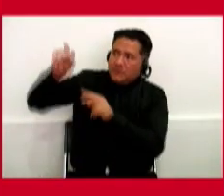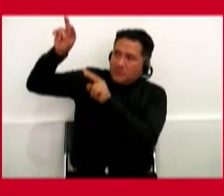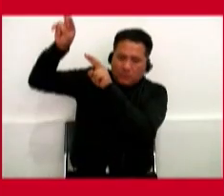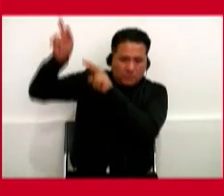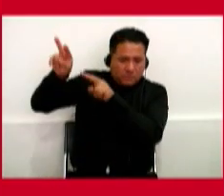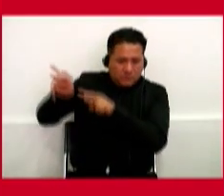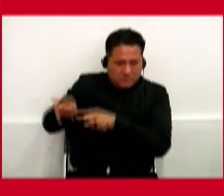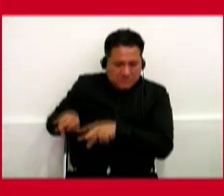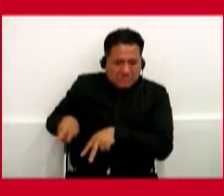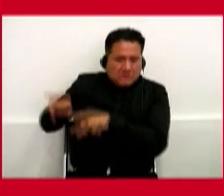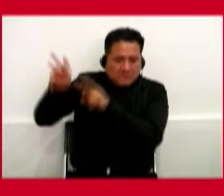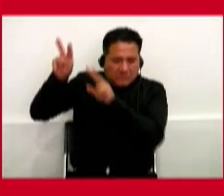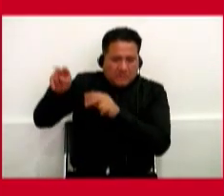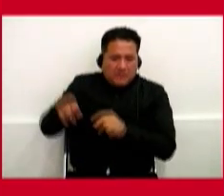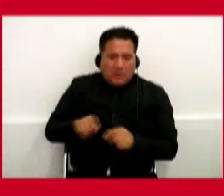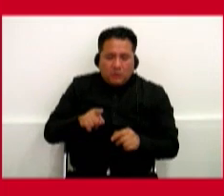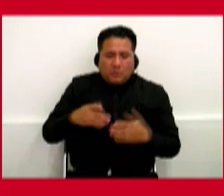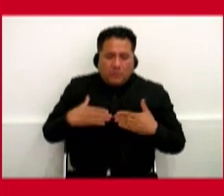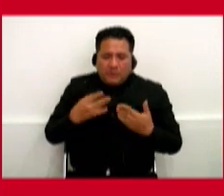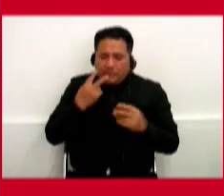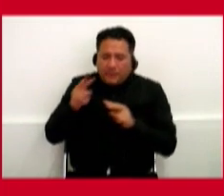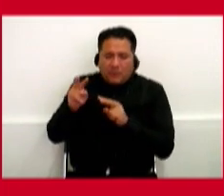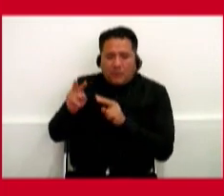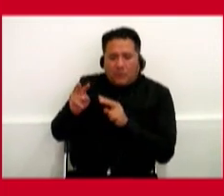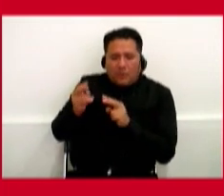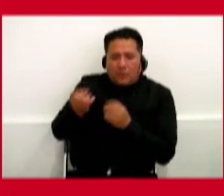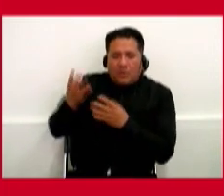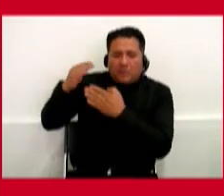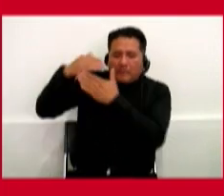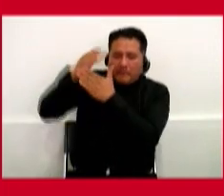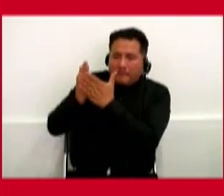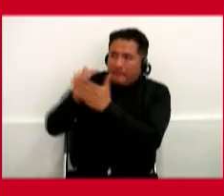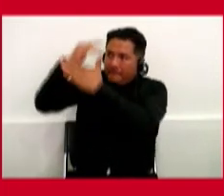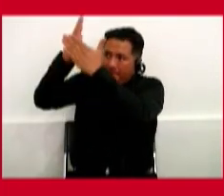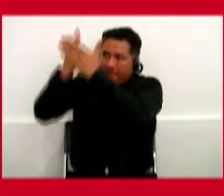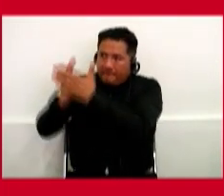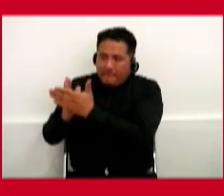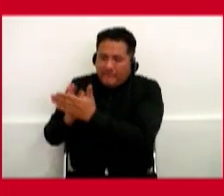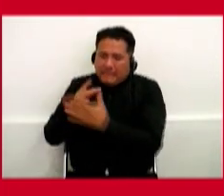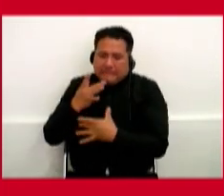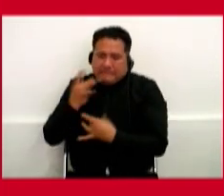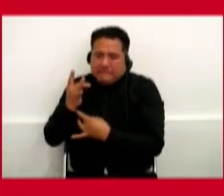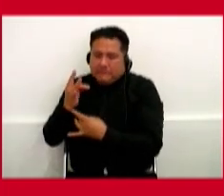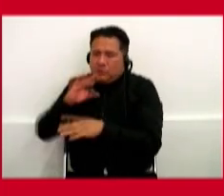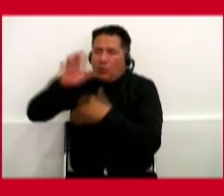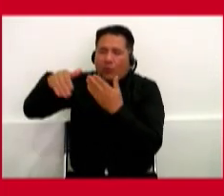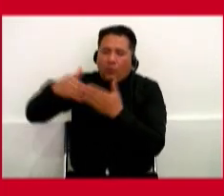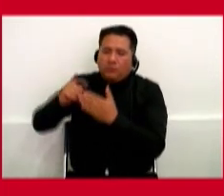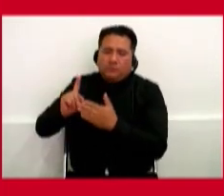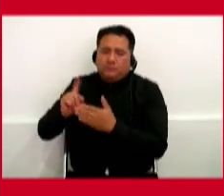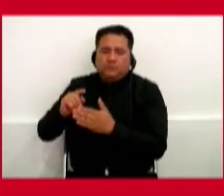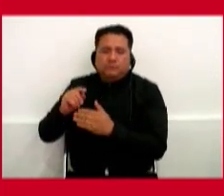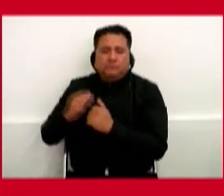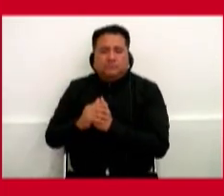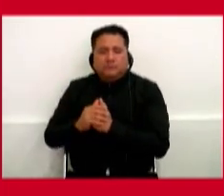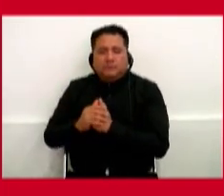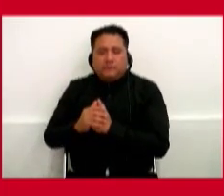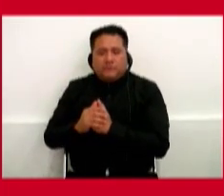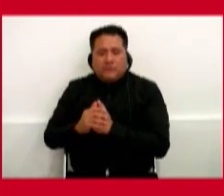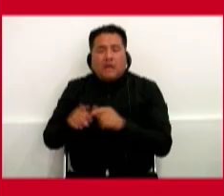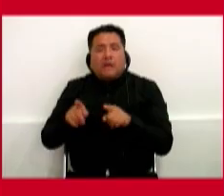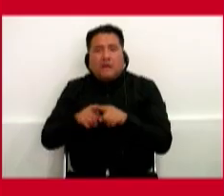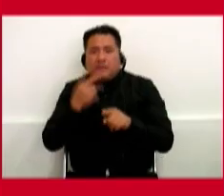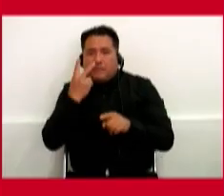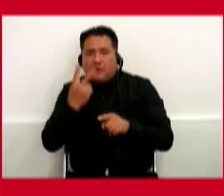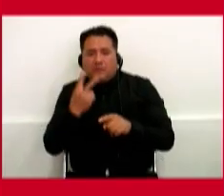solamente dejado para analizar la porción o el área que me interesa, ¿no? No es todo el talud. Bueno, ahí también vemos un